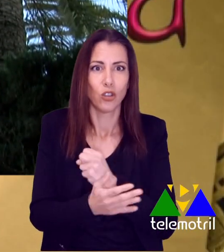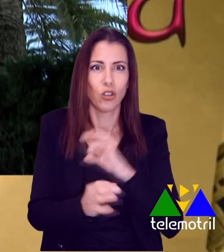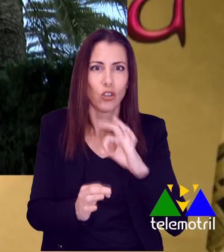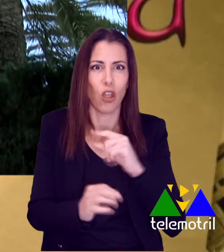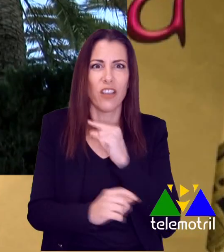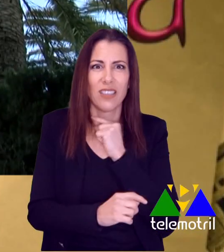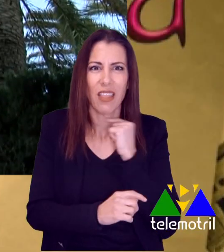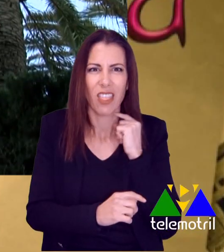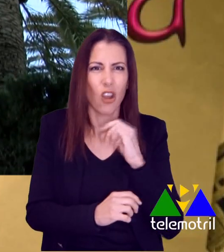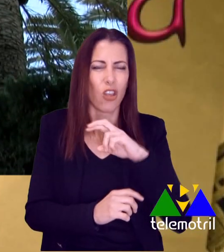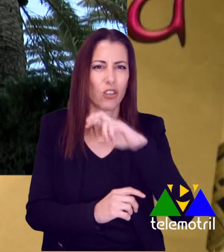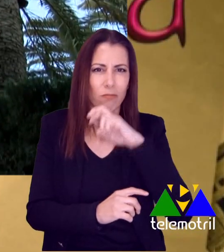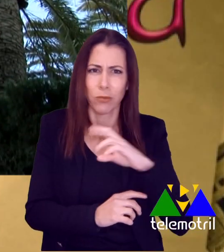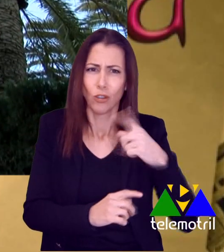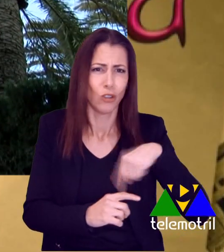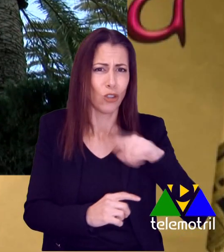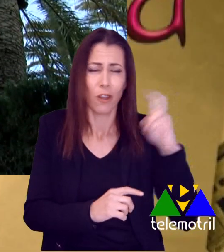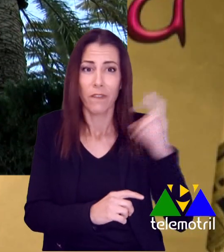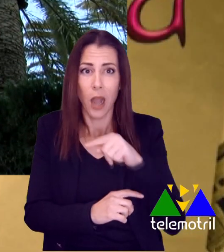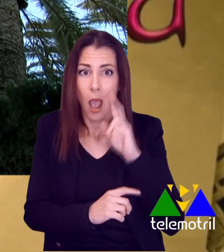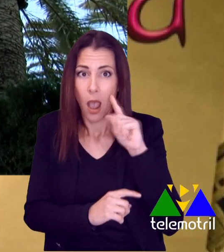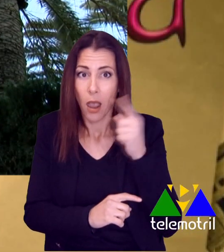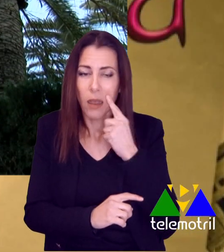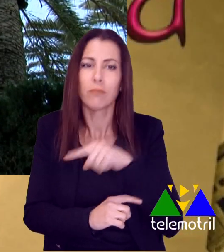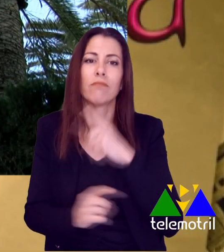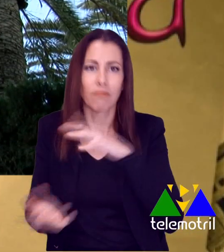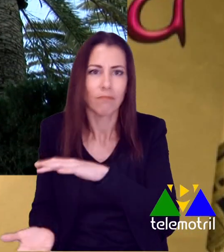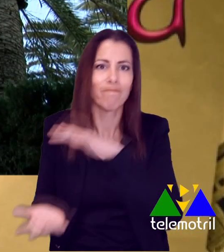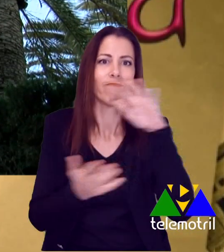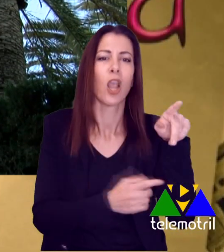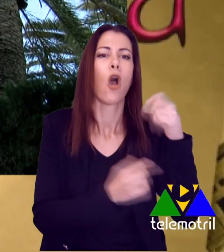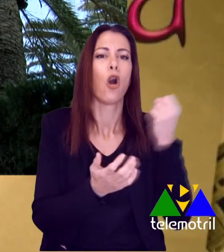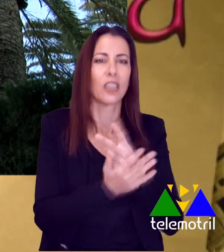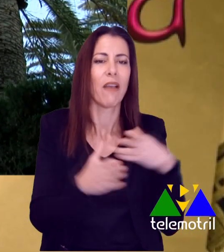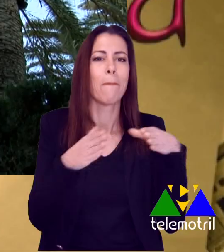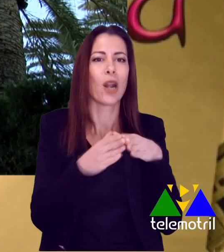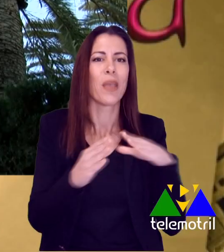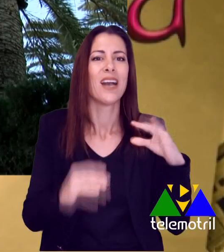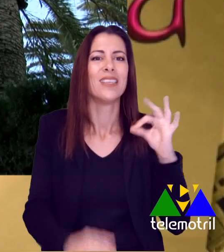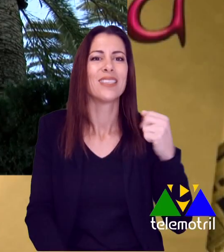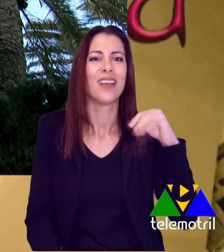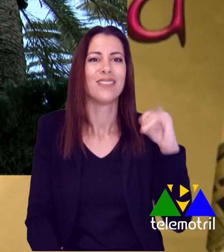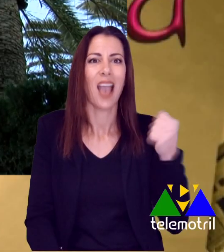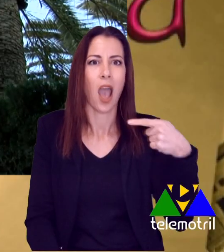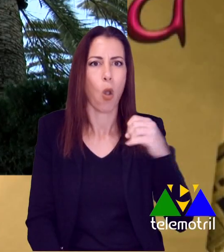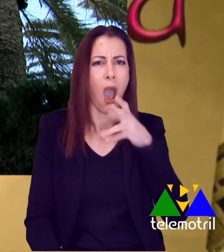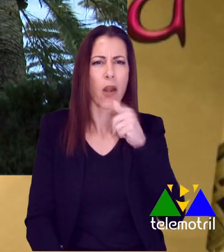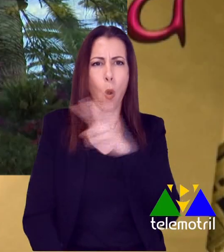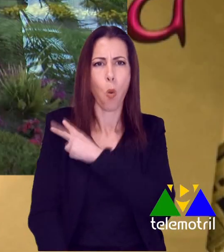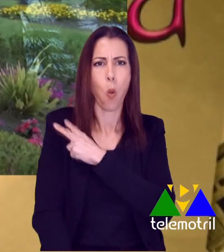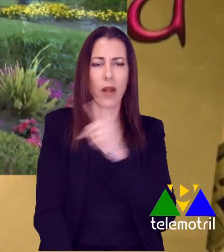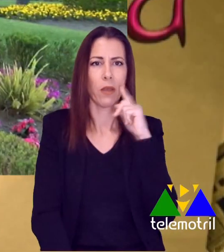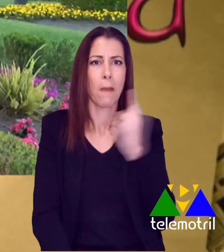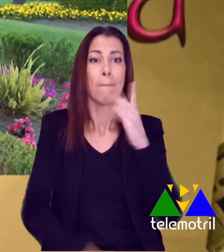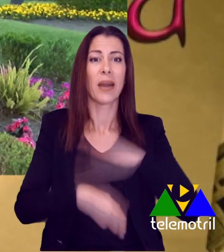de la parroquia en procesión se la llevan otra vez a la parroquia de Santiago. Le ponen una guardia para que los